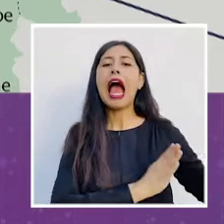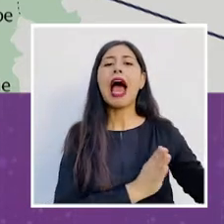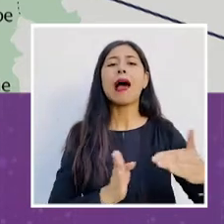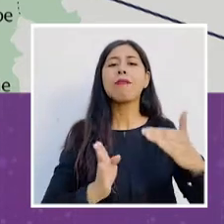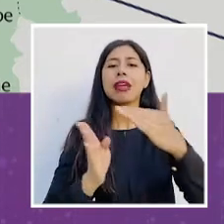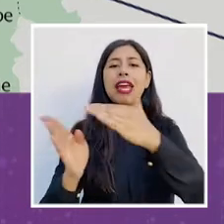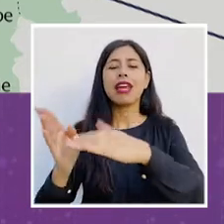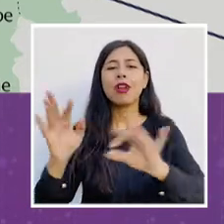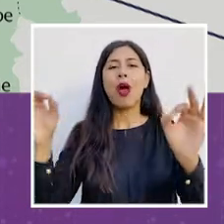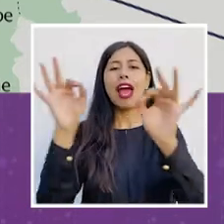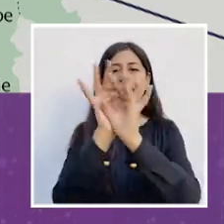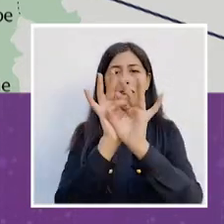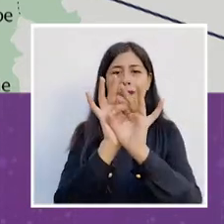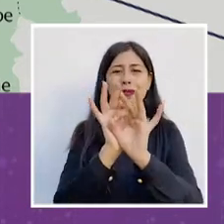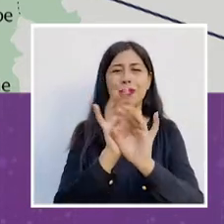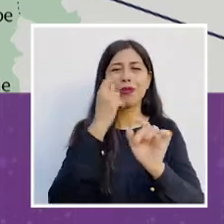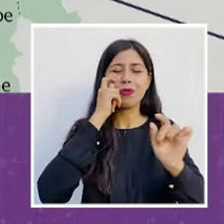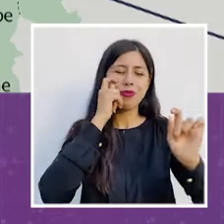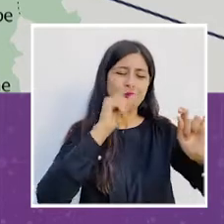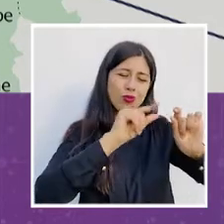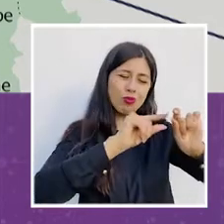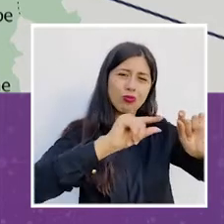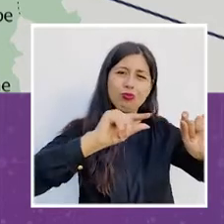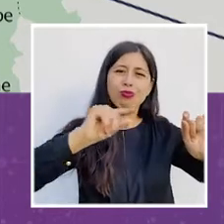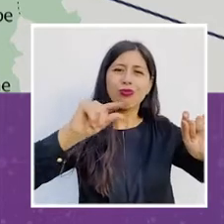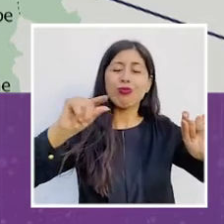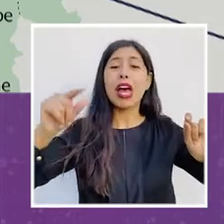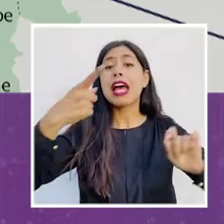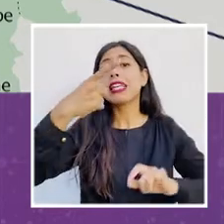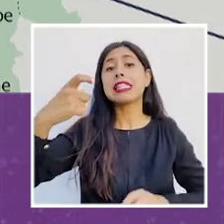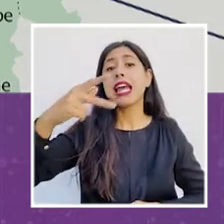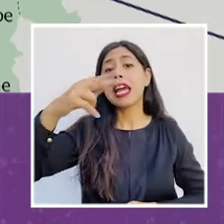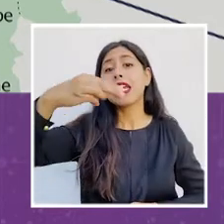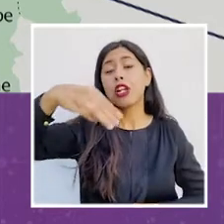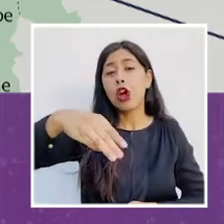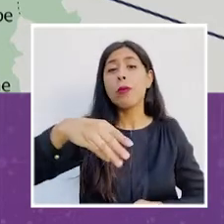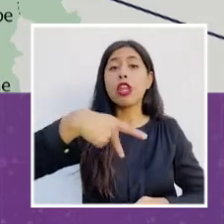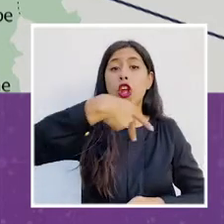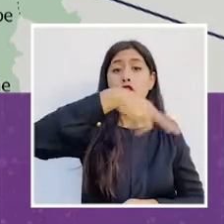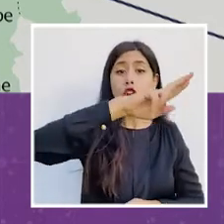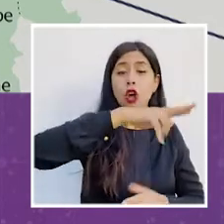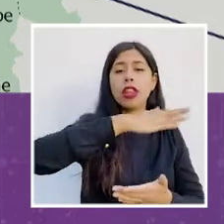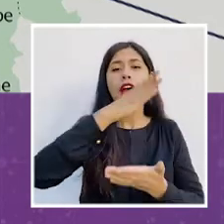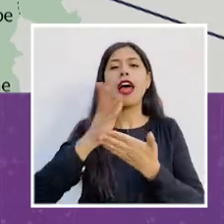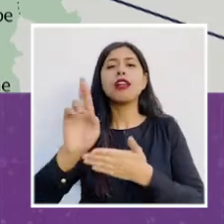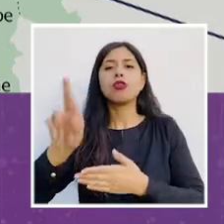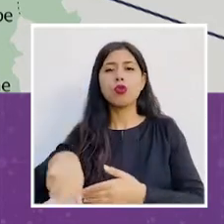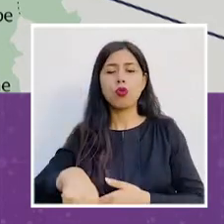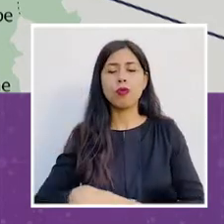camino del eclipse. Es una angosta franja de 100 kilómetros de norte a sur.